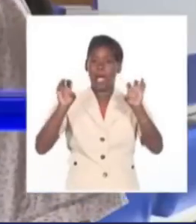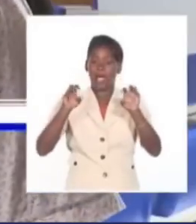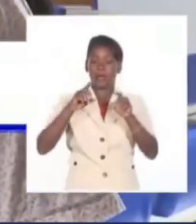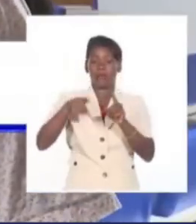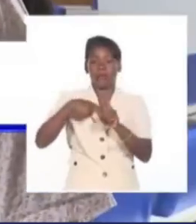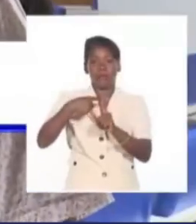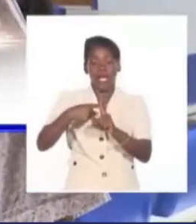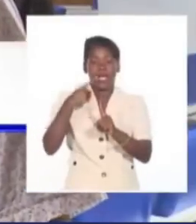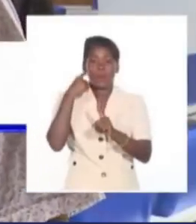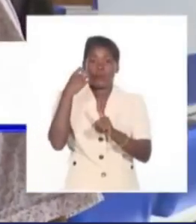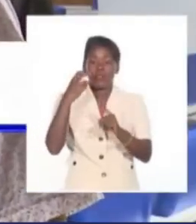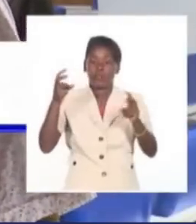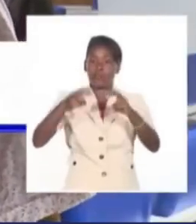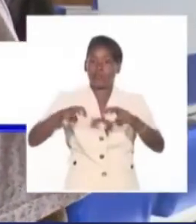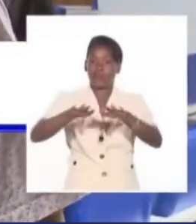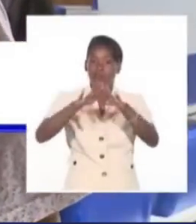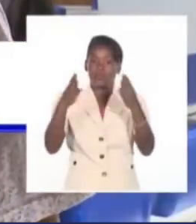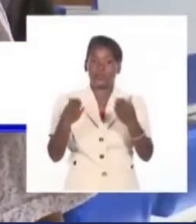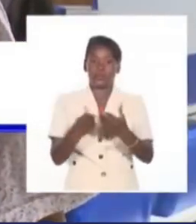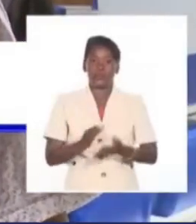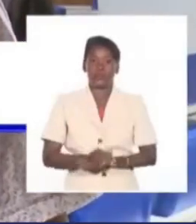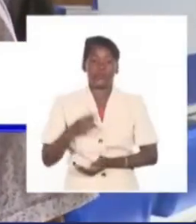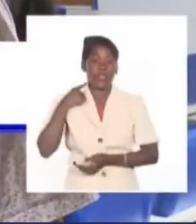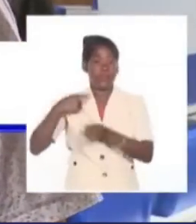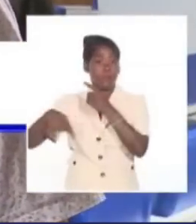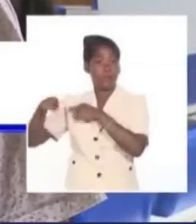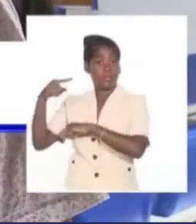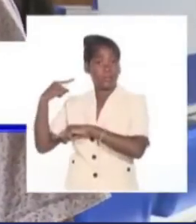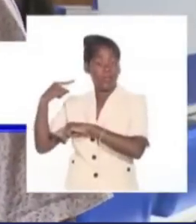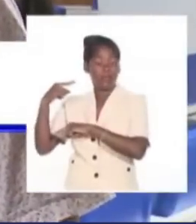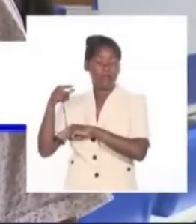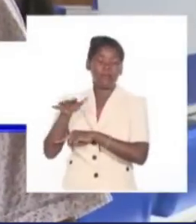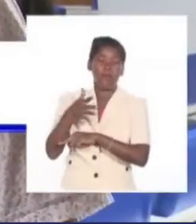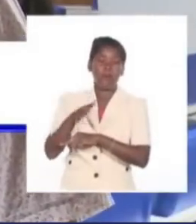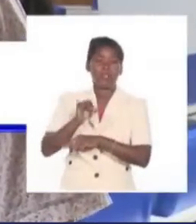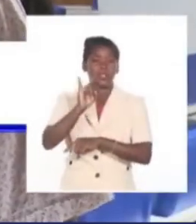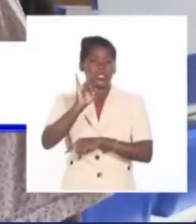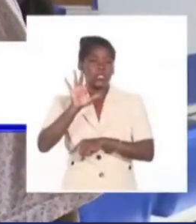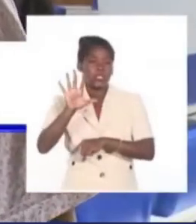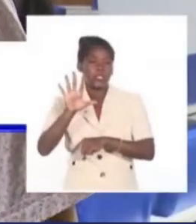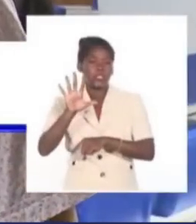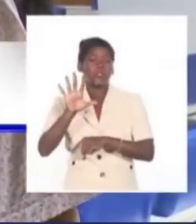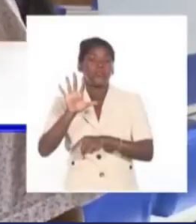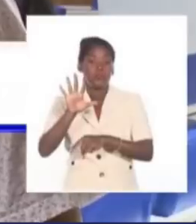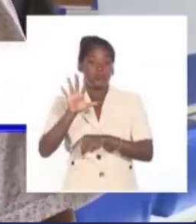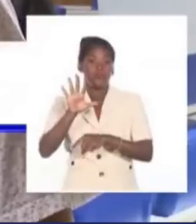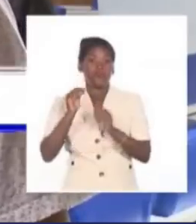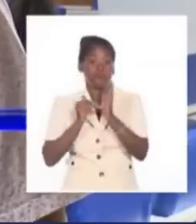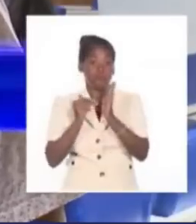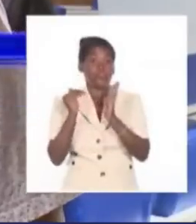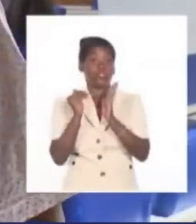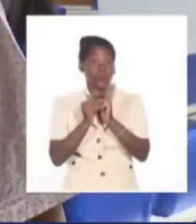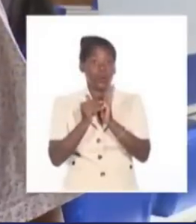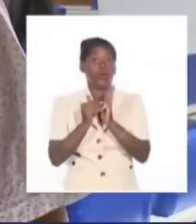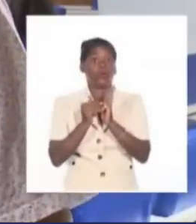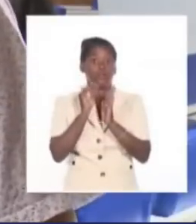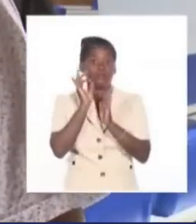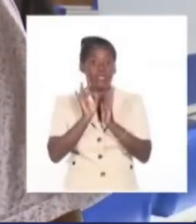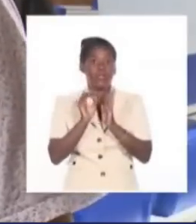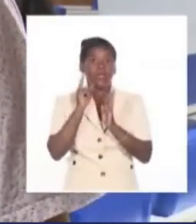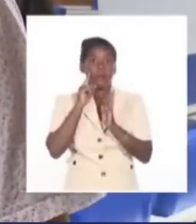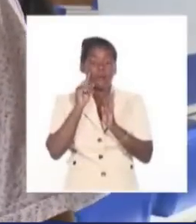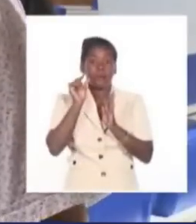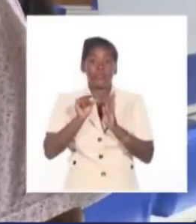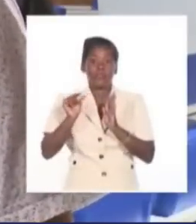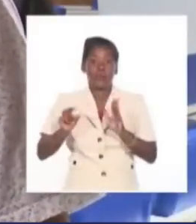pasado fueron más de 75 millones de visitas en el año 2020 año de la pandemia fueron más de 100 millones de